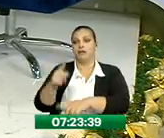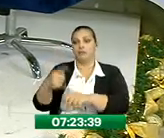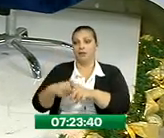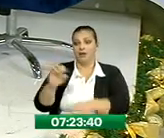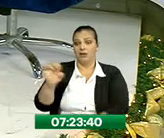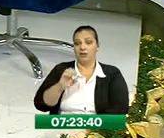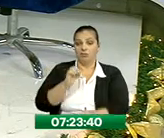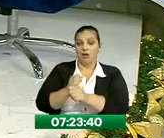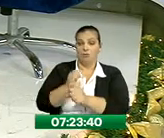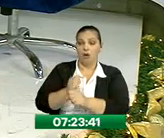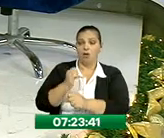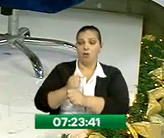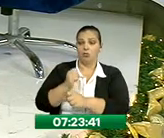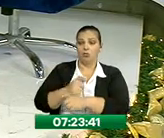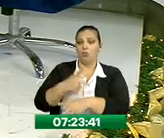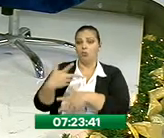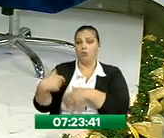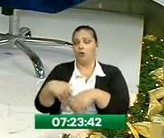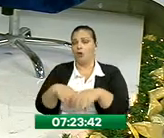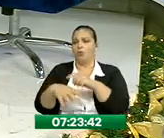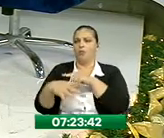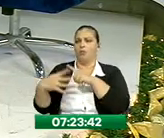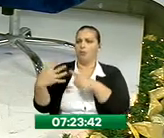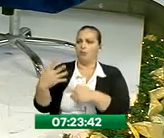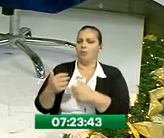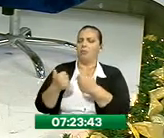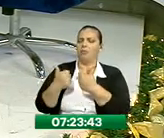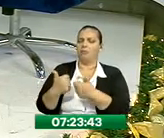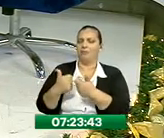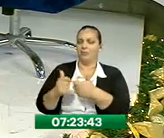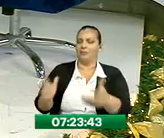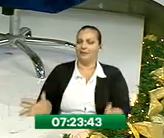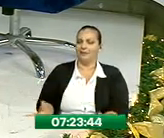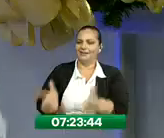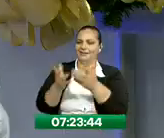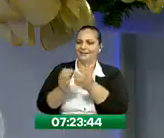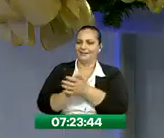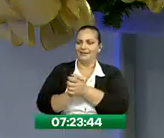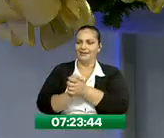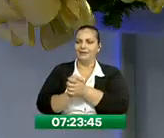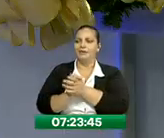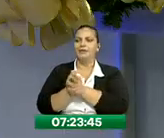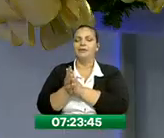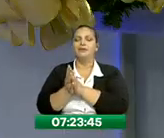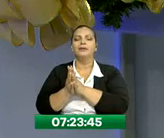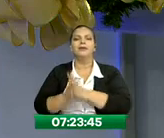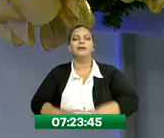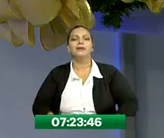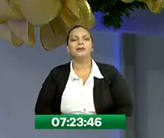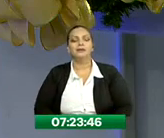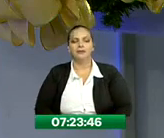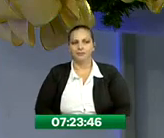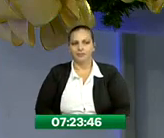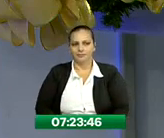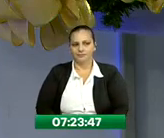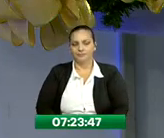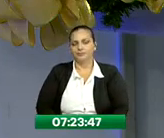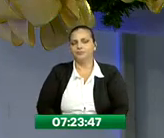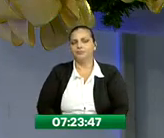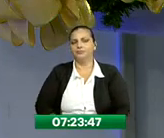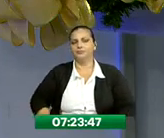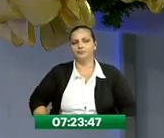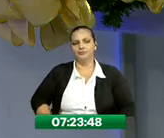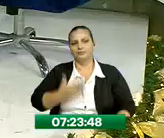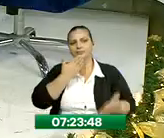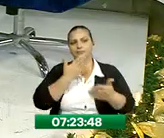comprometemos para que sea en este mismo espacio que nos comente el avance de las mismas. Será un honor estar aquí, Luisa, y deseo un bendecido 2020 para todos los ecuatorianos.